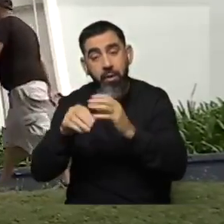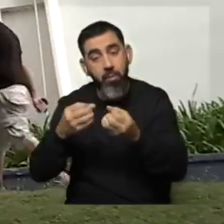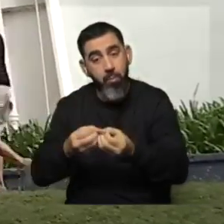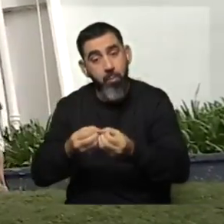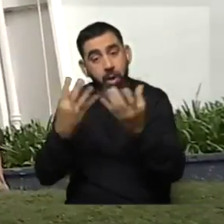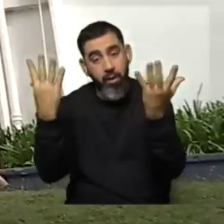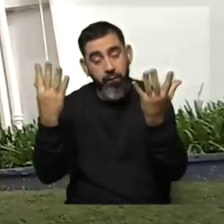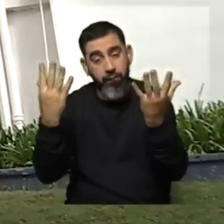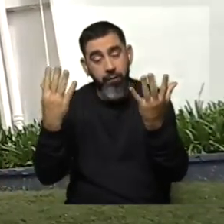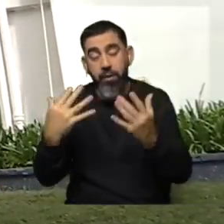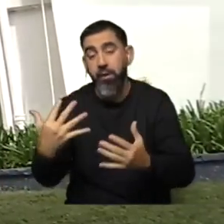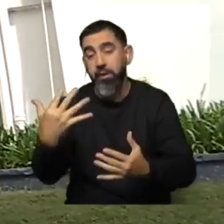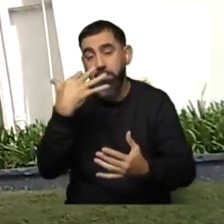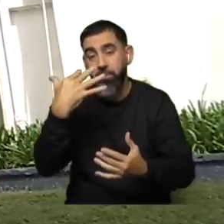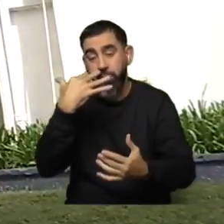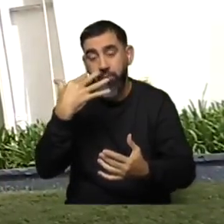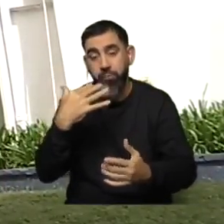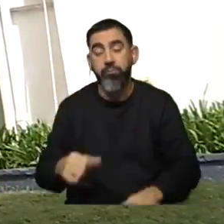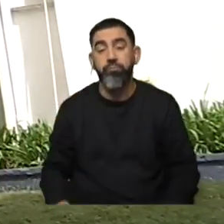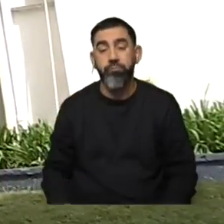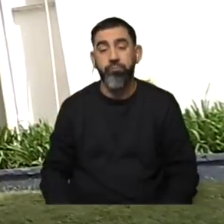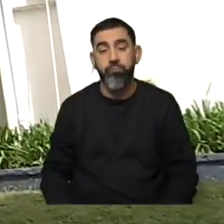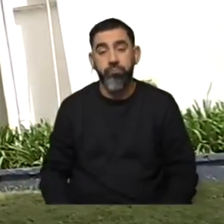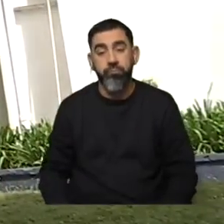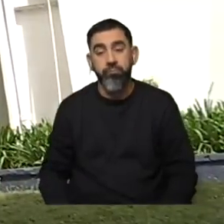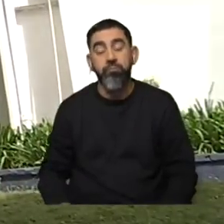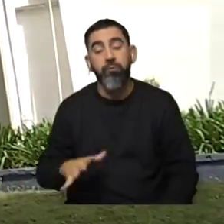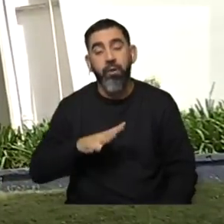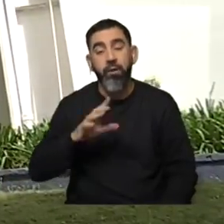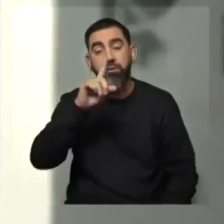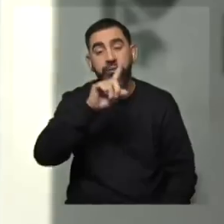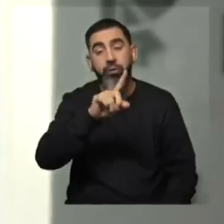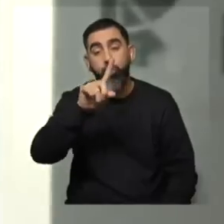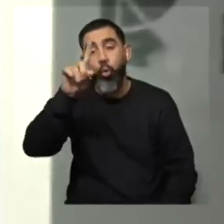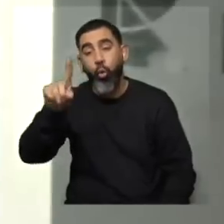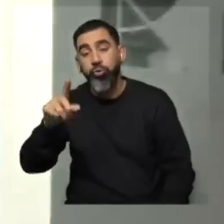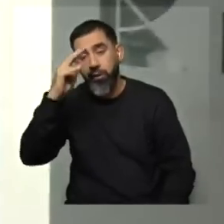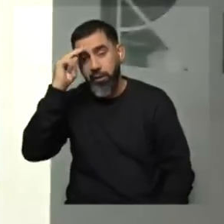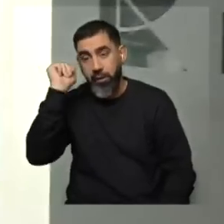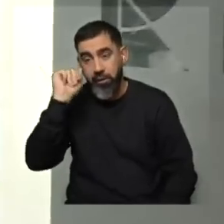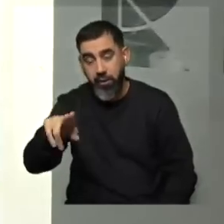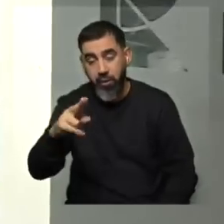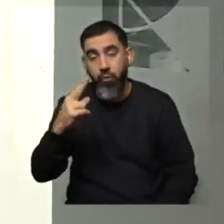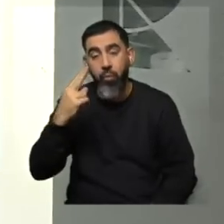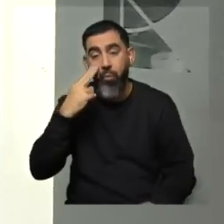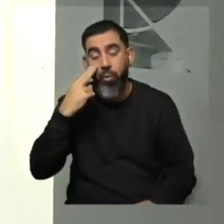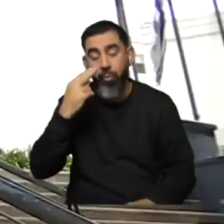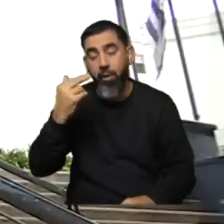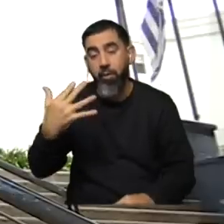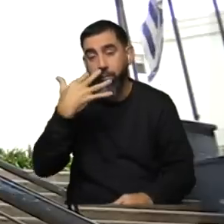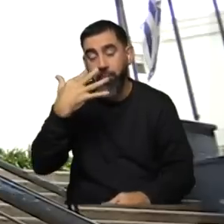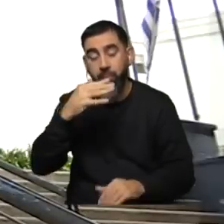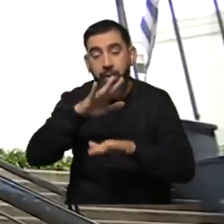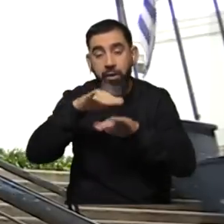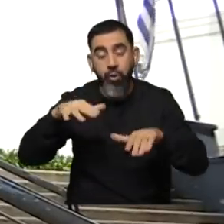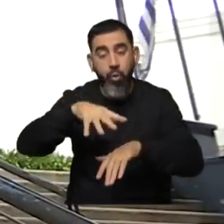graves desde el punto de vista respiratorio y nosotros tenemos 111 pacientes internados con patologías respiratorias niños en el Pereira